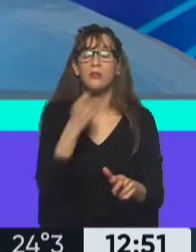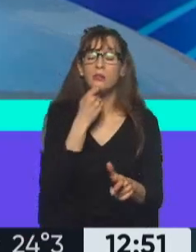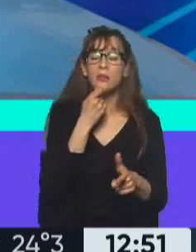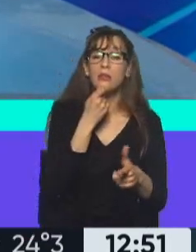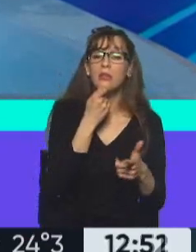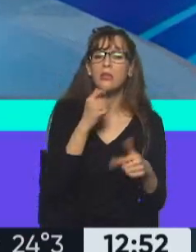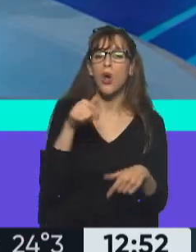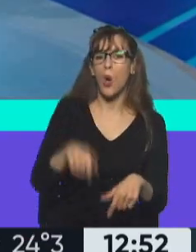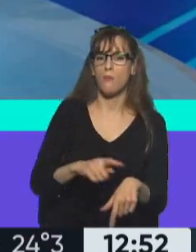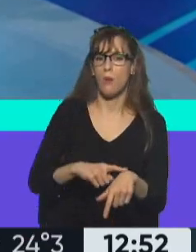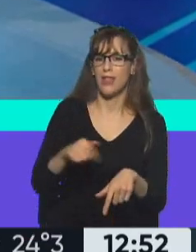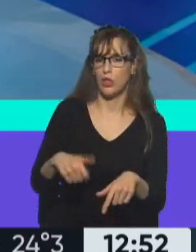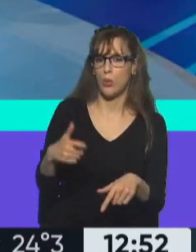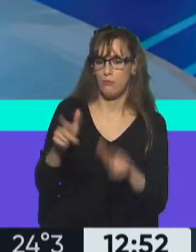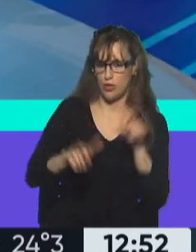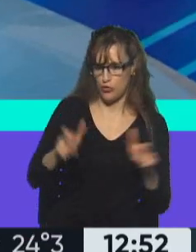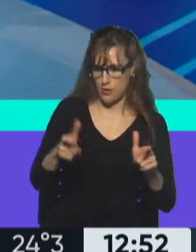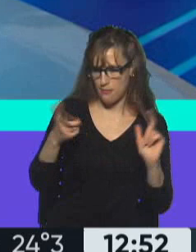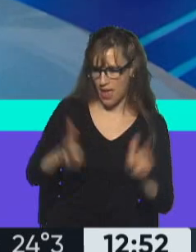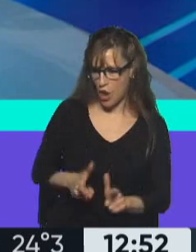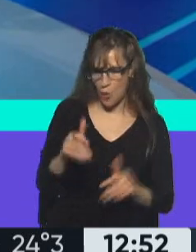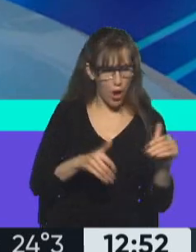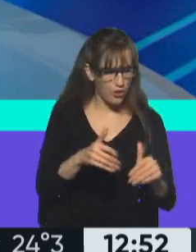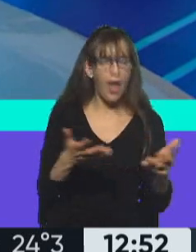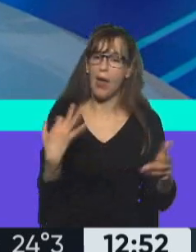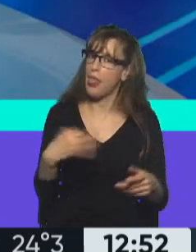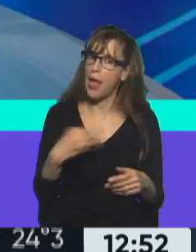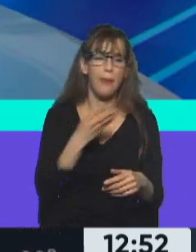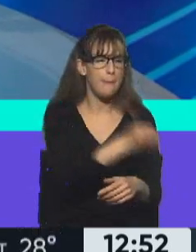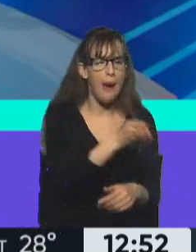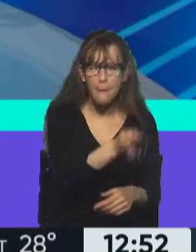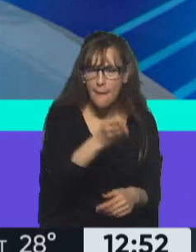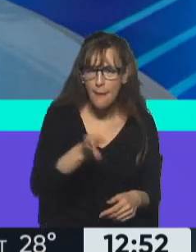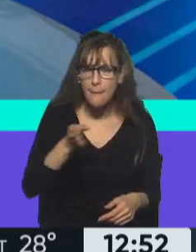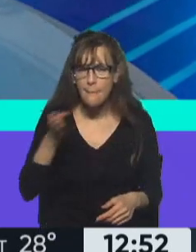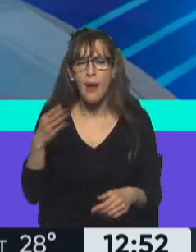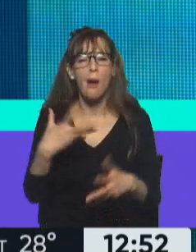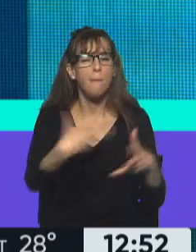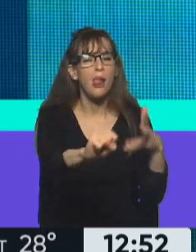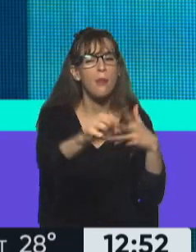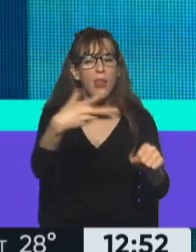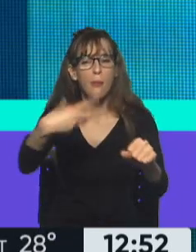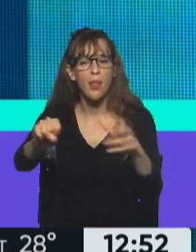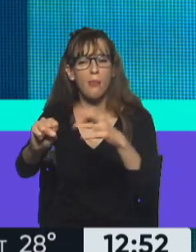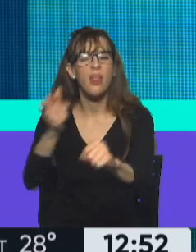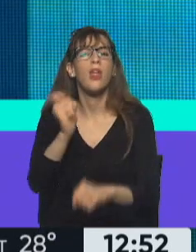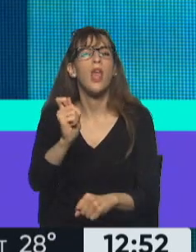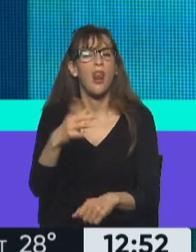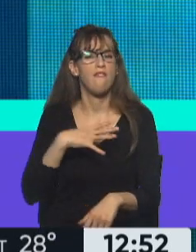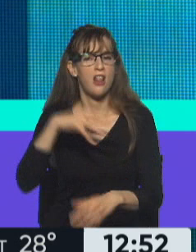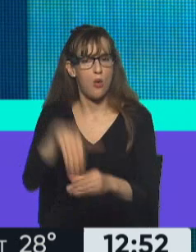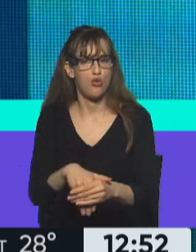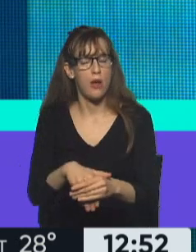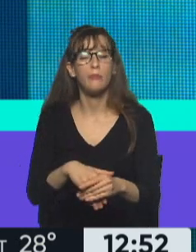que el gobierno debería ir a buscar de alguna manera detectar quienes son ir a buscarlos eso es importante y hay 6 por ciento de voto en blanco